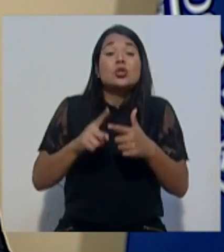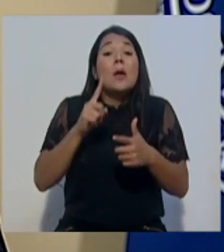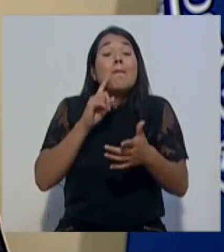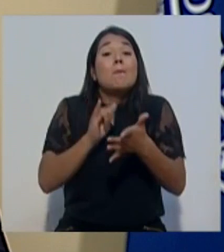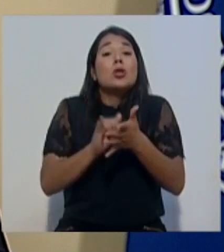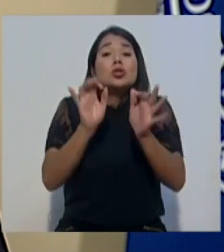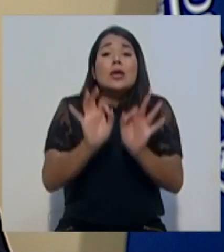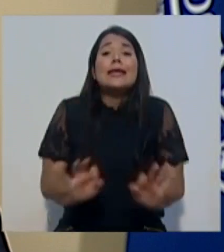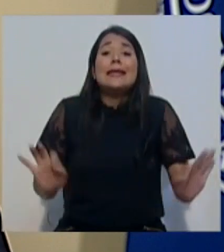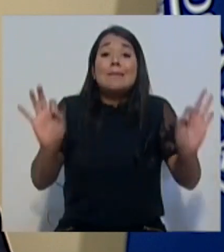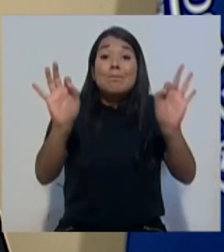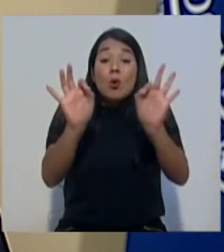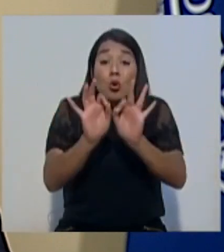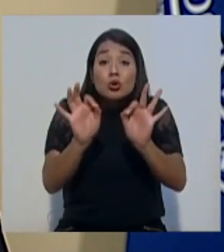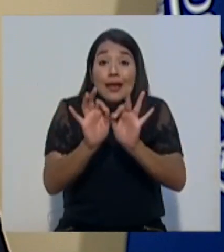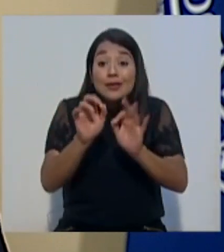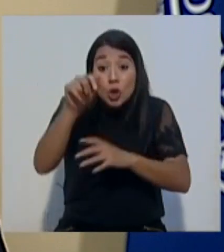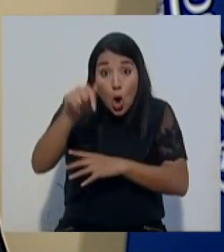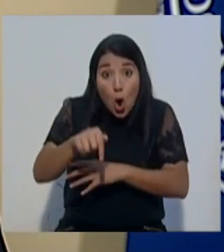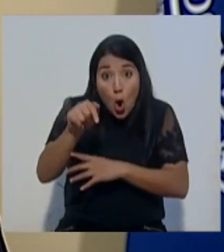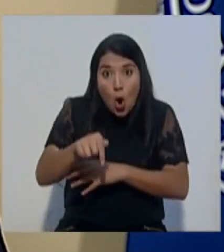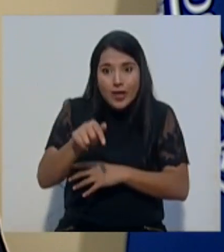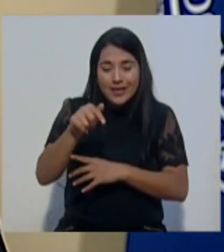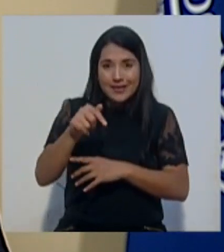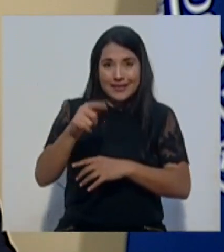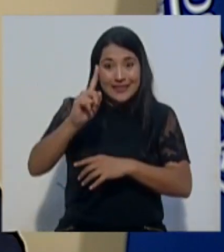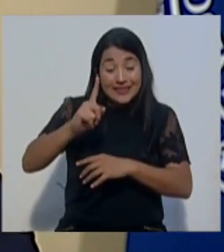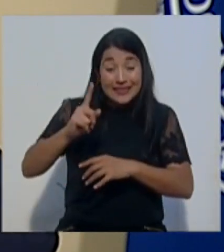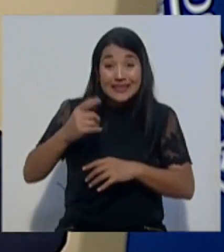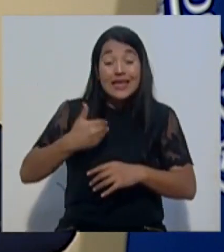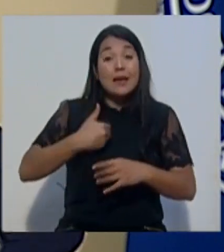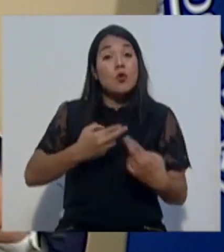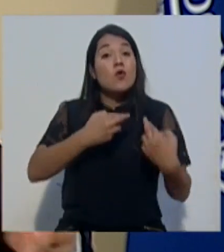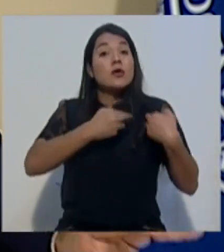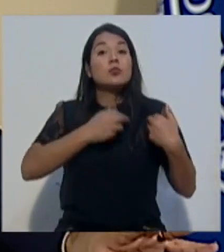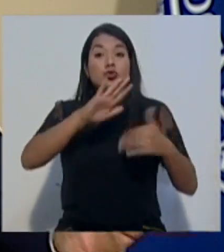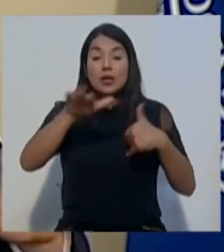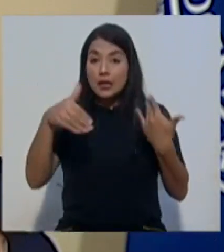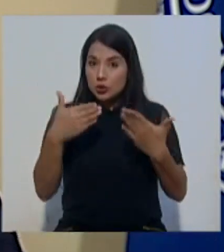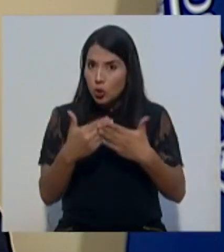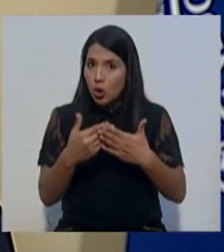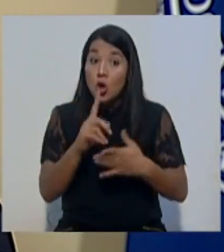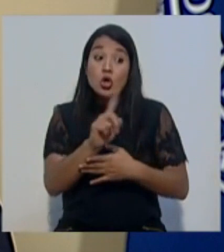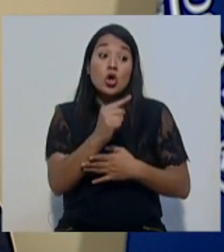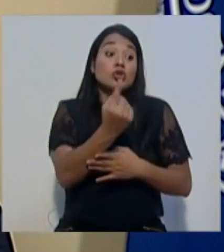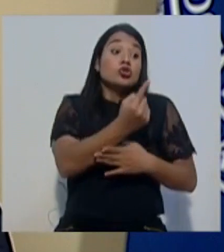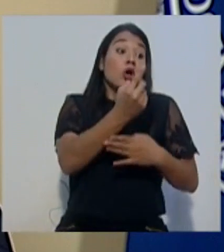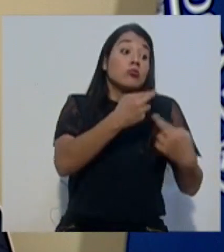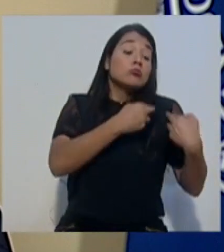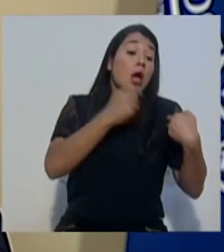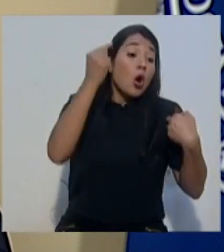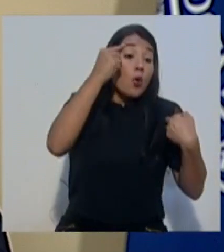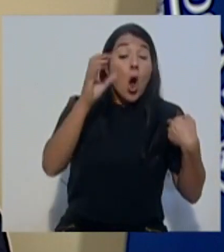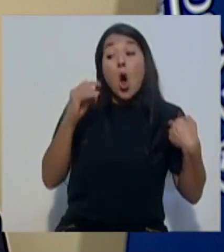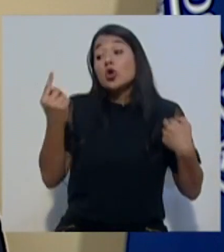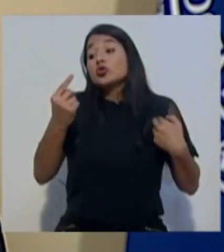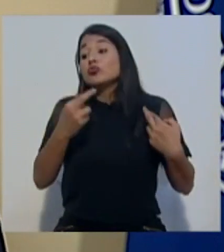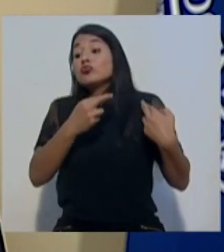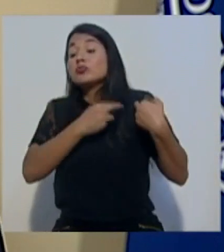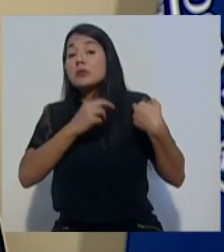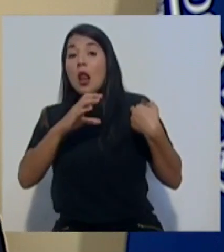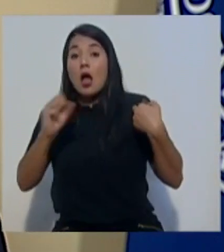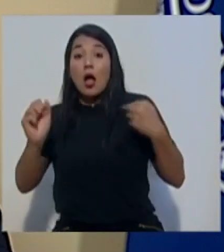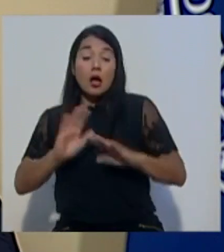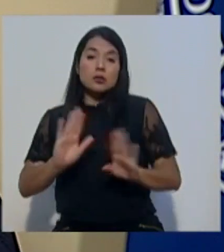aquí, hoy, este partido lo estamos jugando todas y todos. No es el gobierno, por un lado, no es la caja nada más la que tiene toda